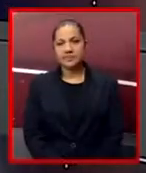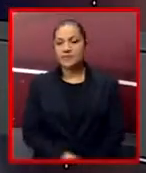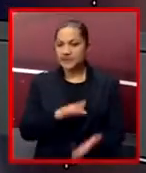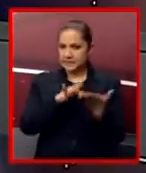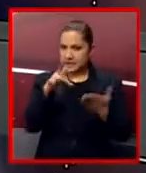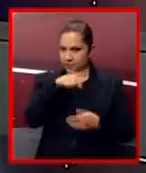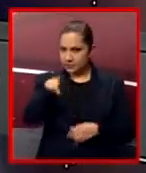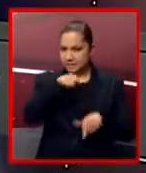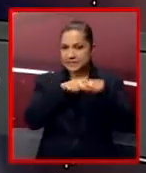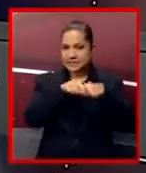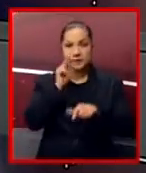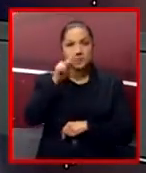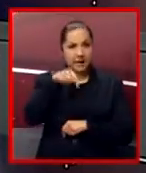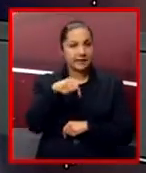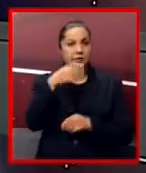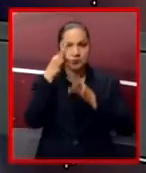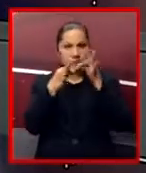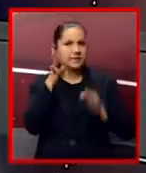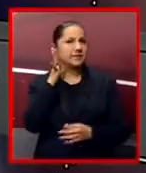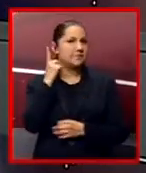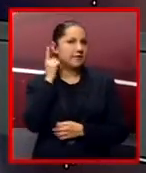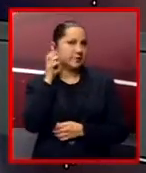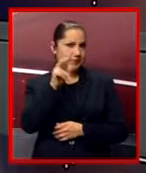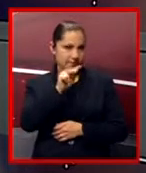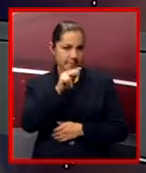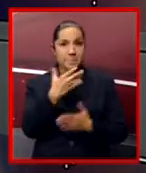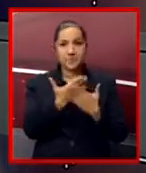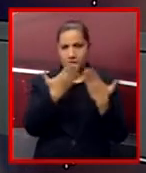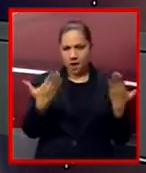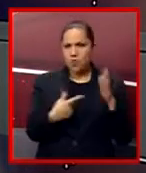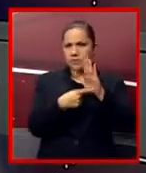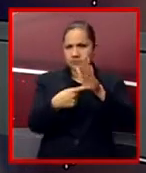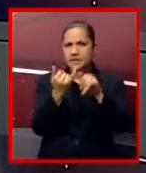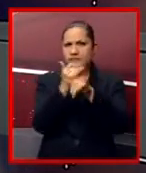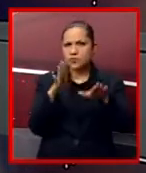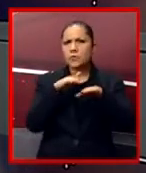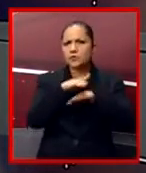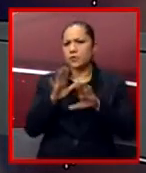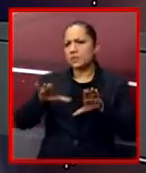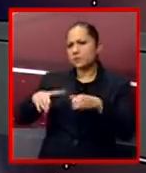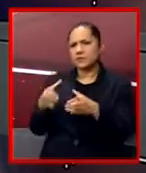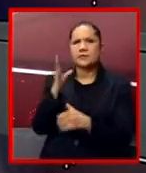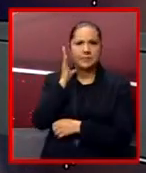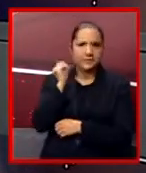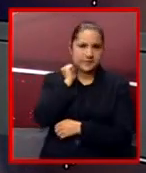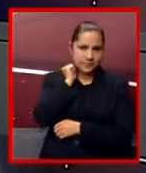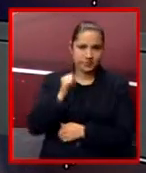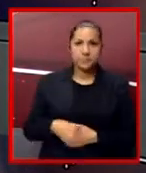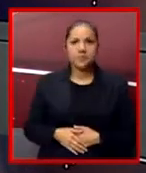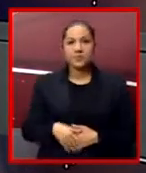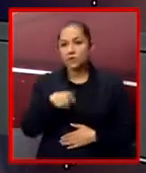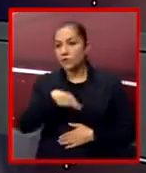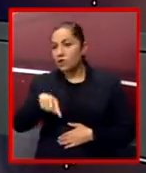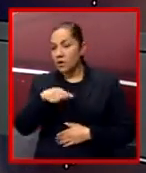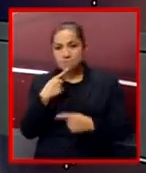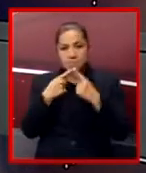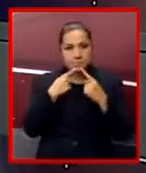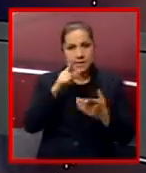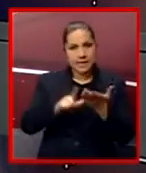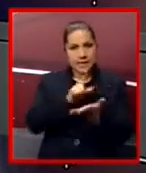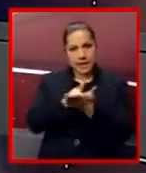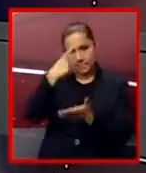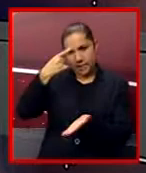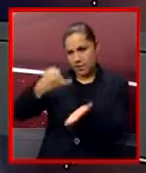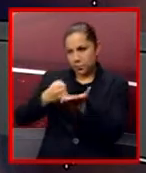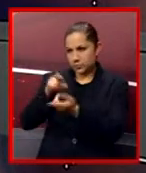Gracias por continuar con nosotros en Noticias del Congreso. Vamos a conocer el trabajo en la Cámara Alta. Luego de haber sido aprobada la Ley de Ingresos